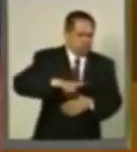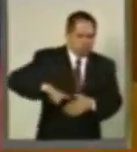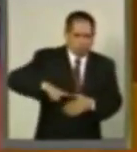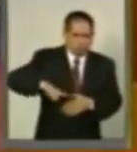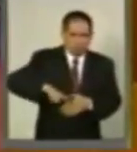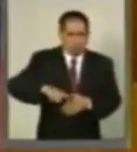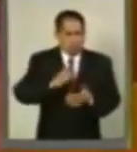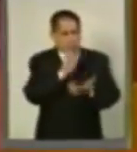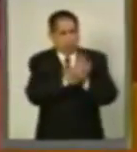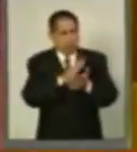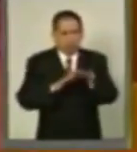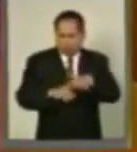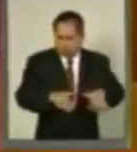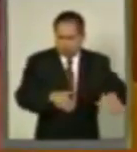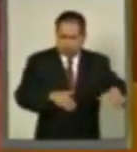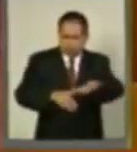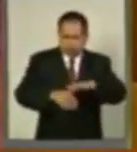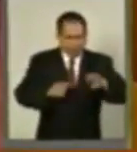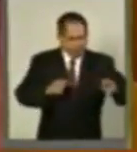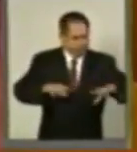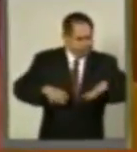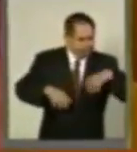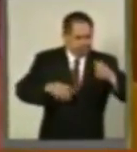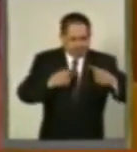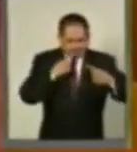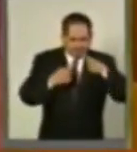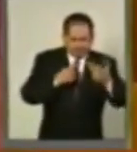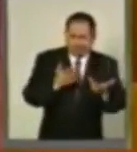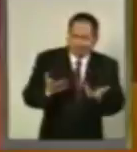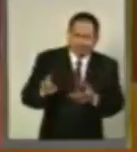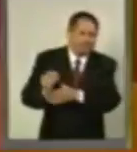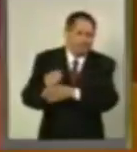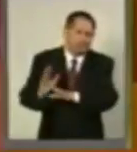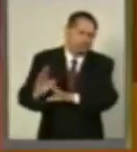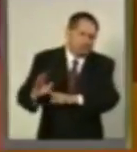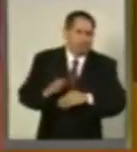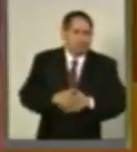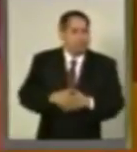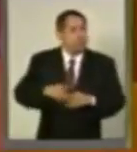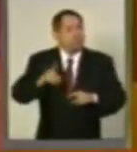es de un gobierno. Pero